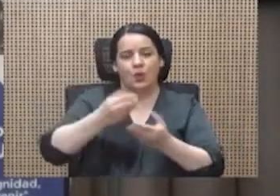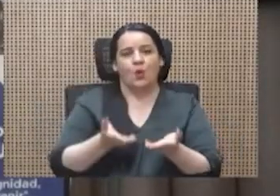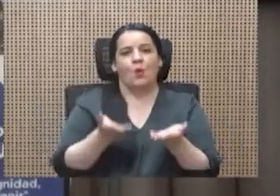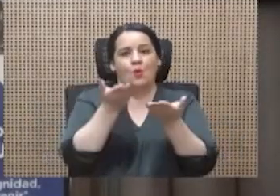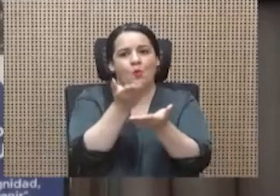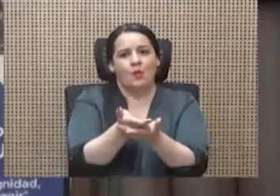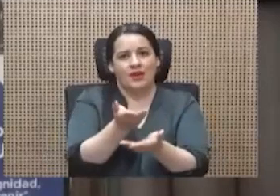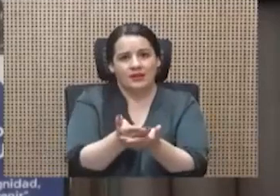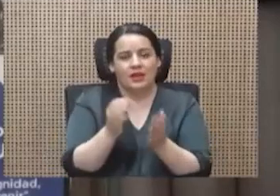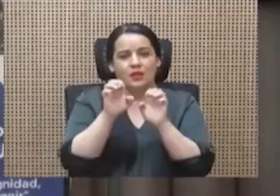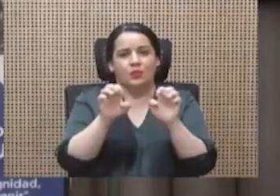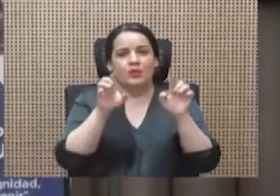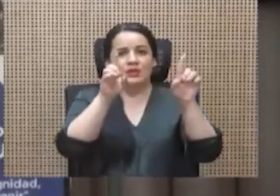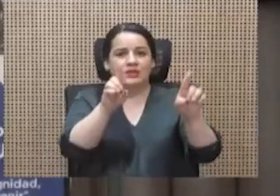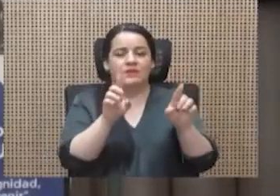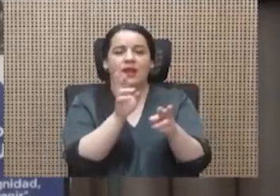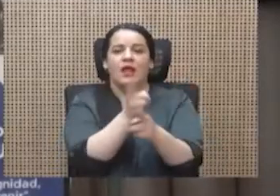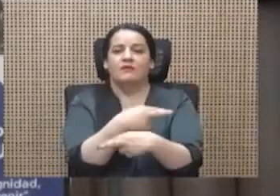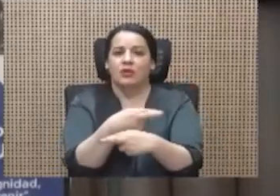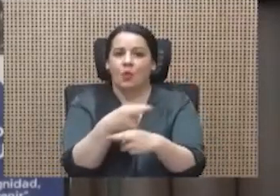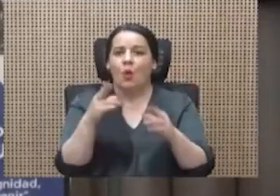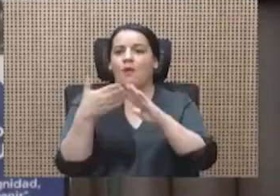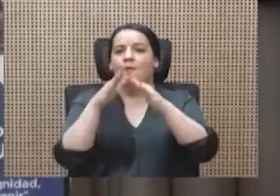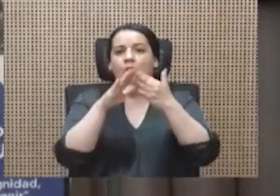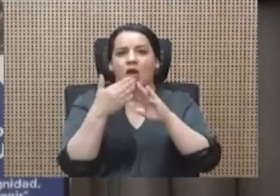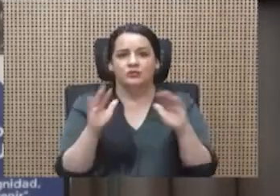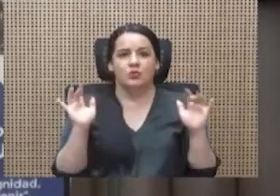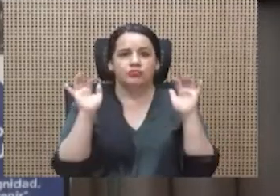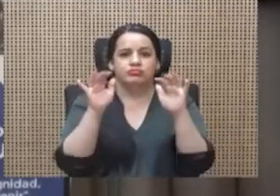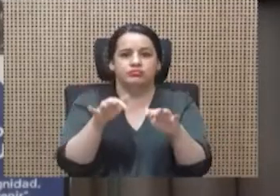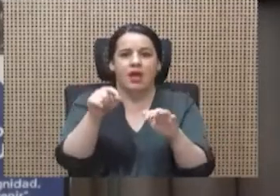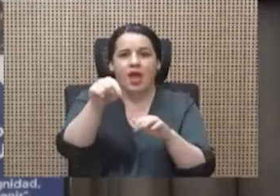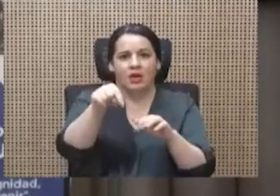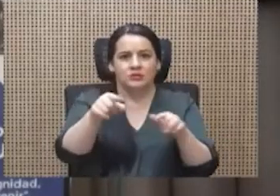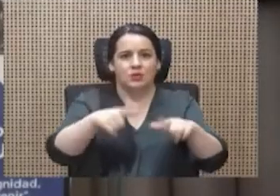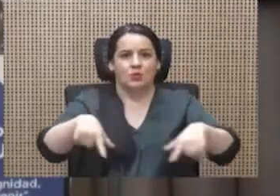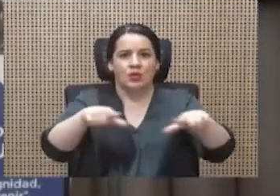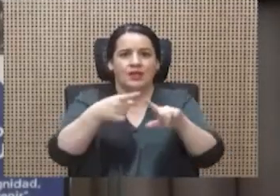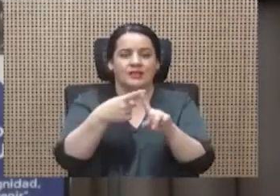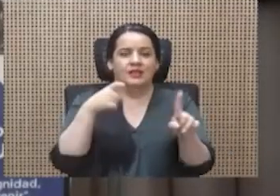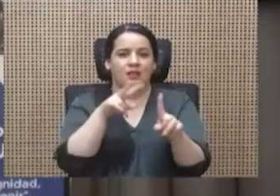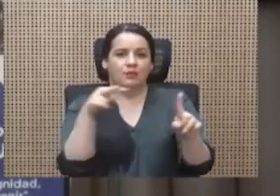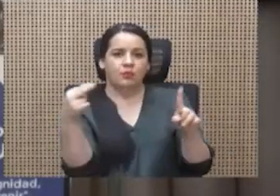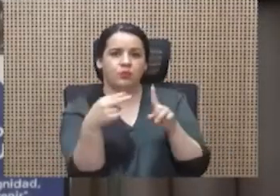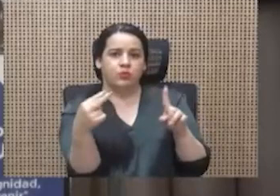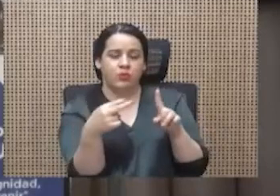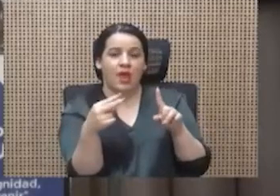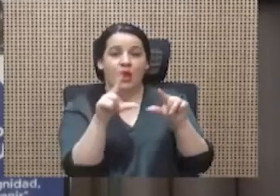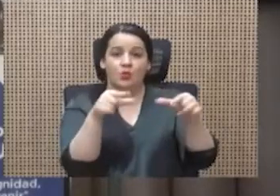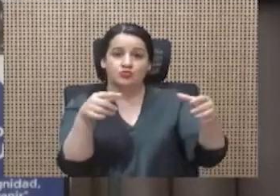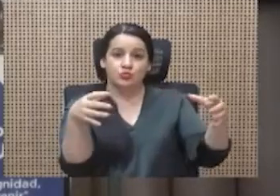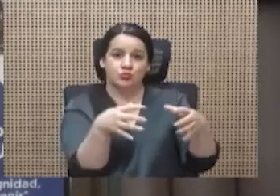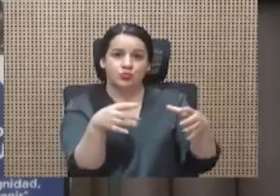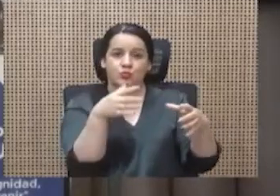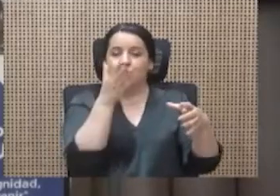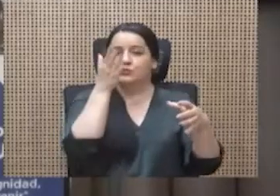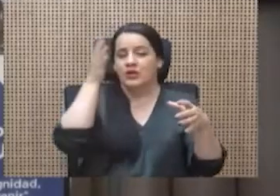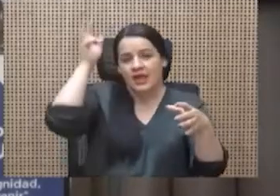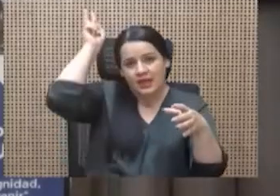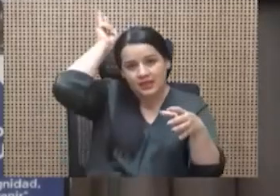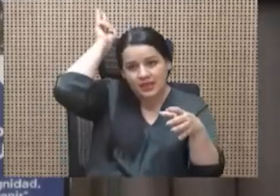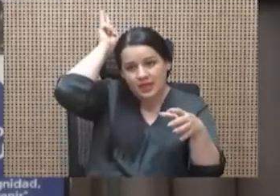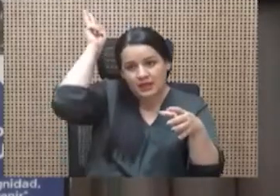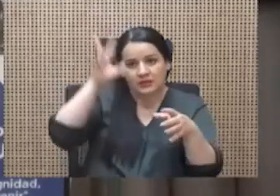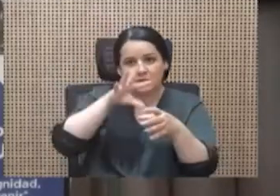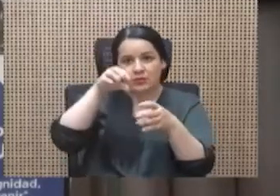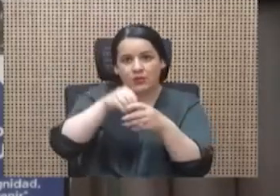región y la población que asiste, sobre todo desde el punto de vista de respeto a las etnias indígenas, fomentando proyectos que respeten la